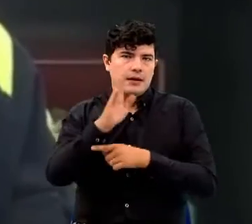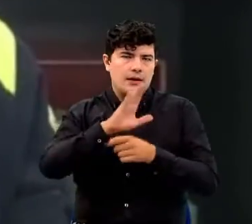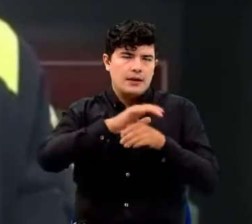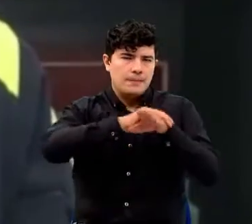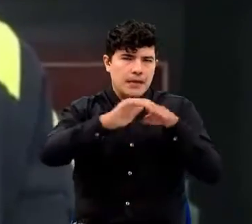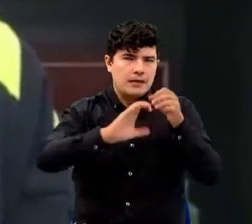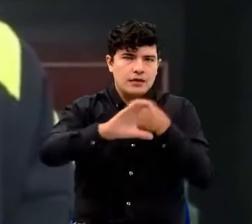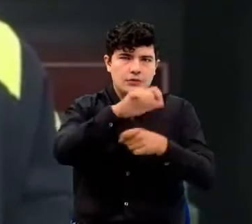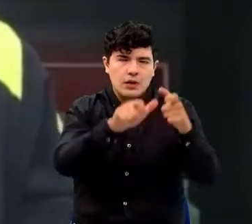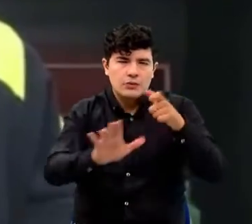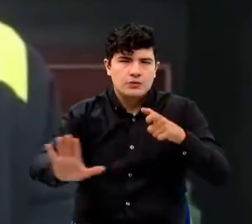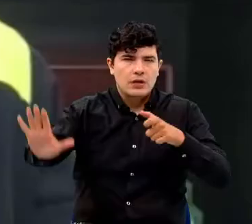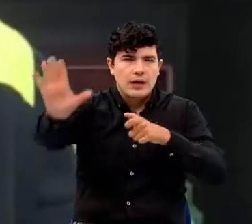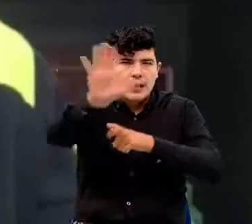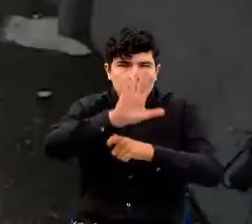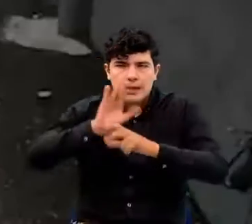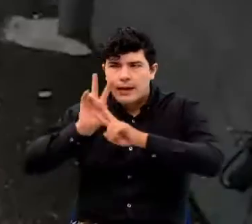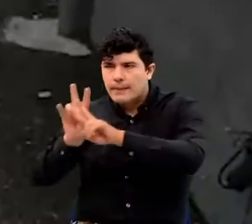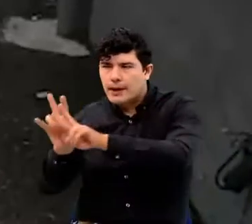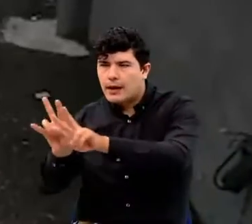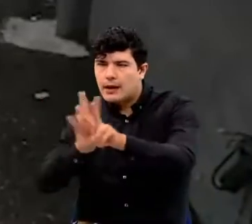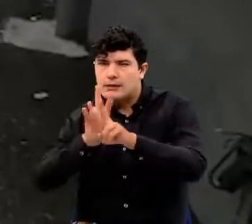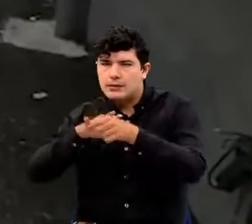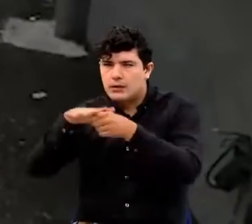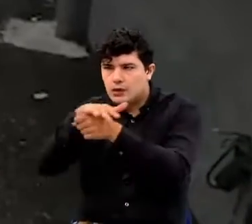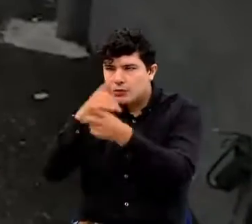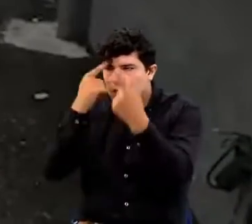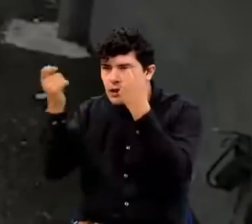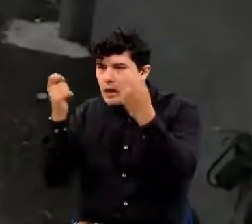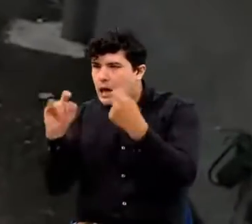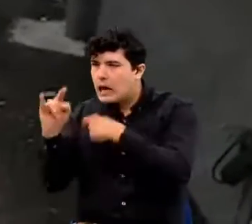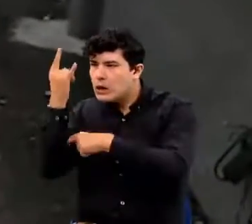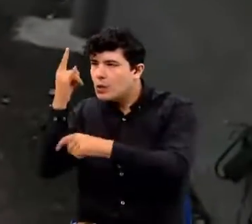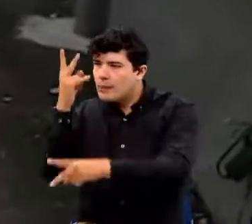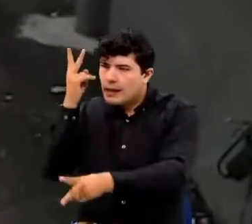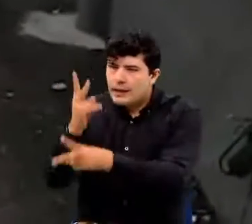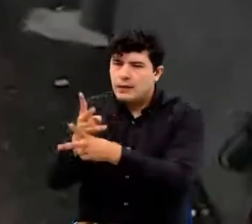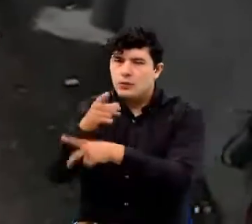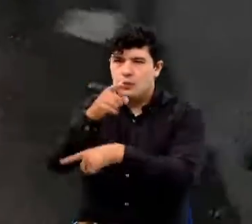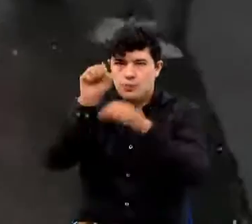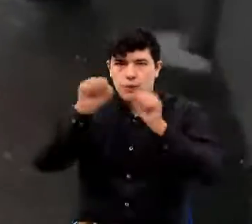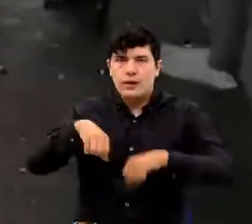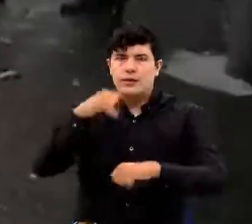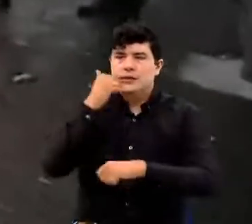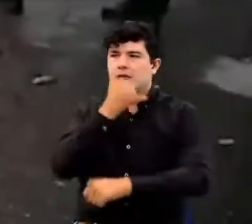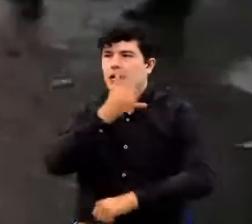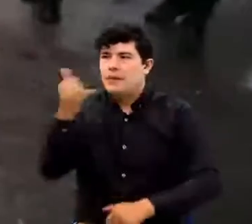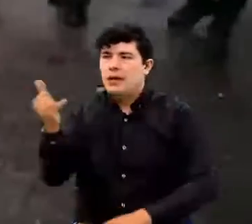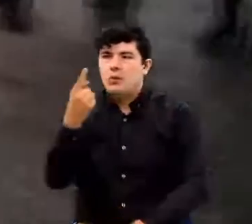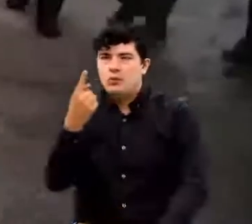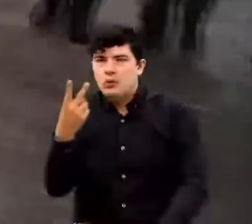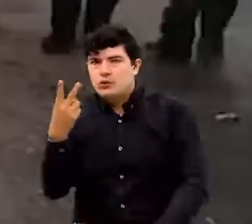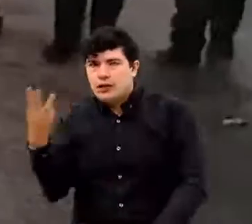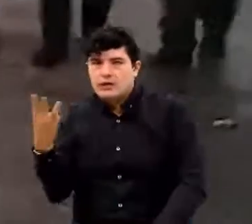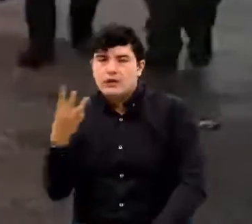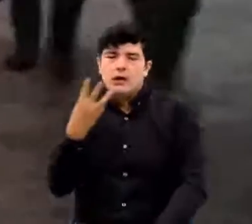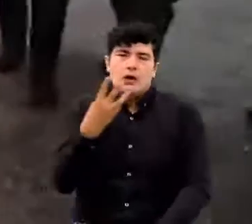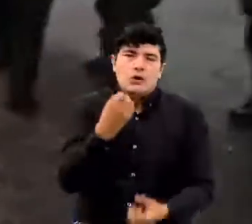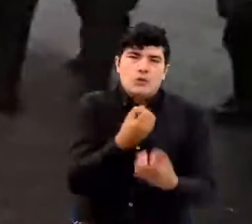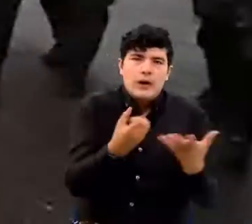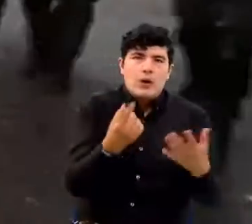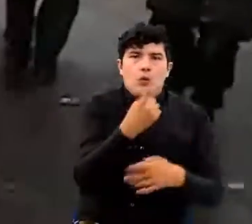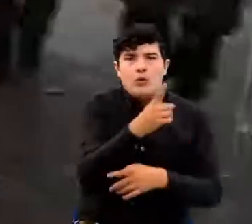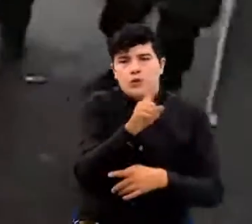que afecte la seguridad a través de la línea 123, 165, 147 o al